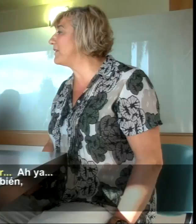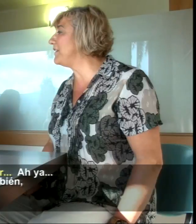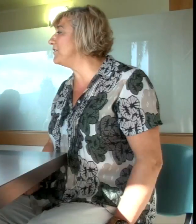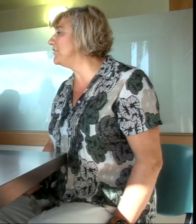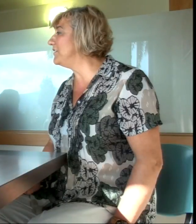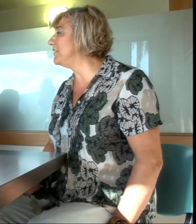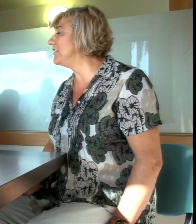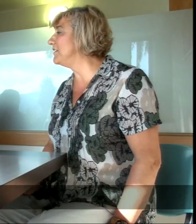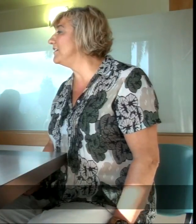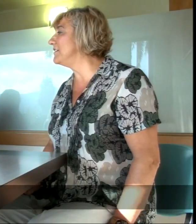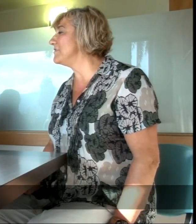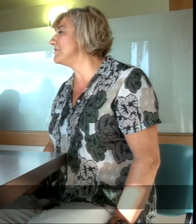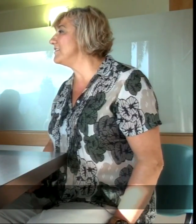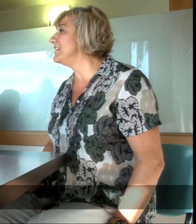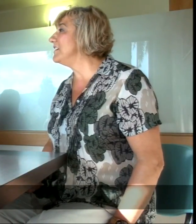sensación en el vacío. Sí.